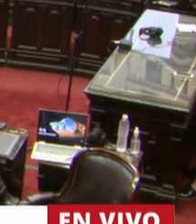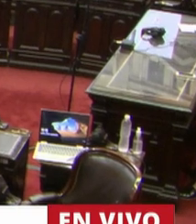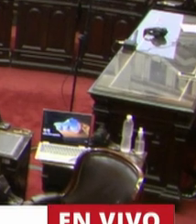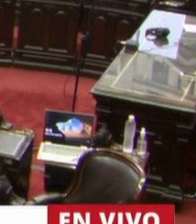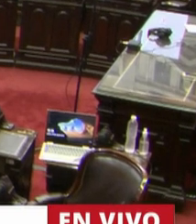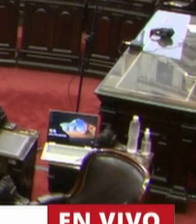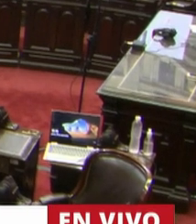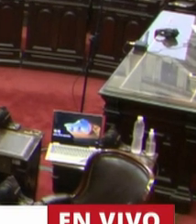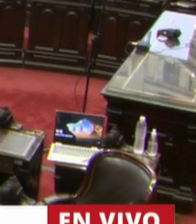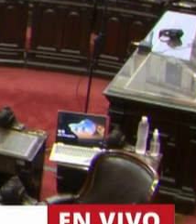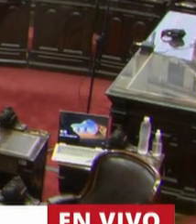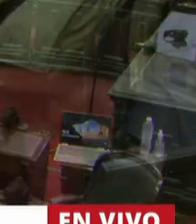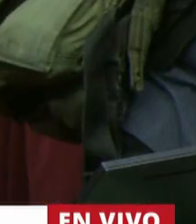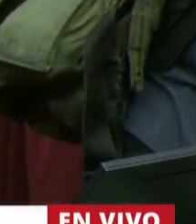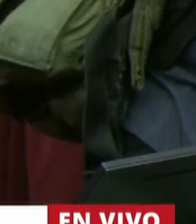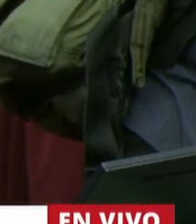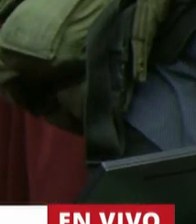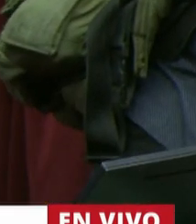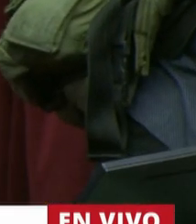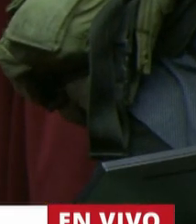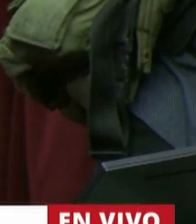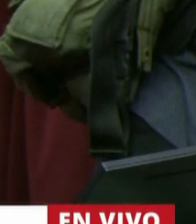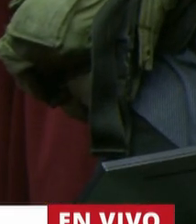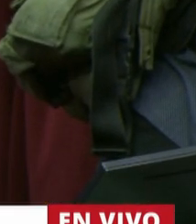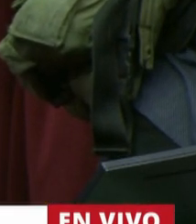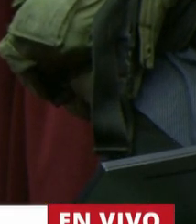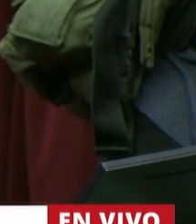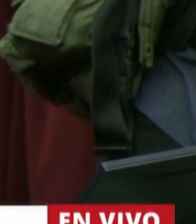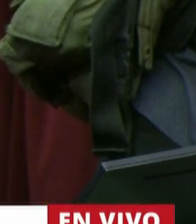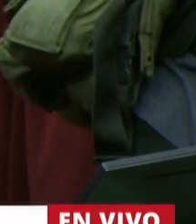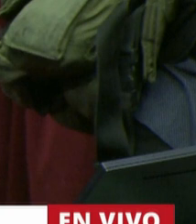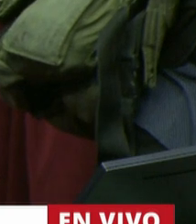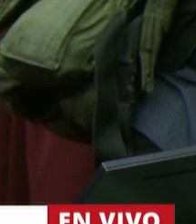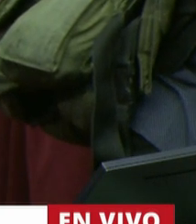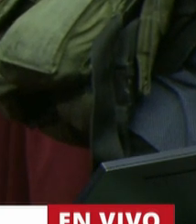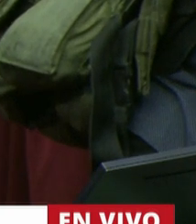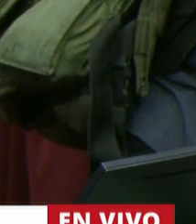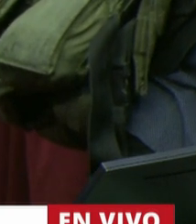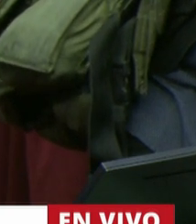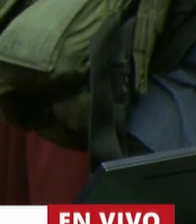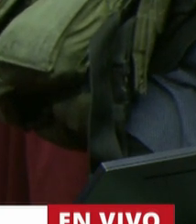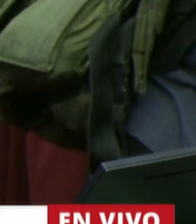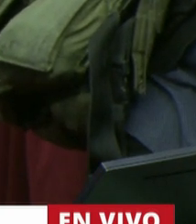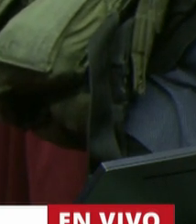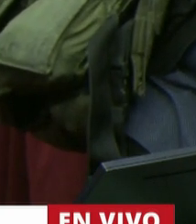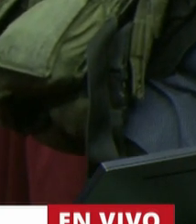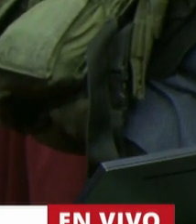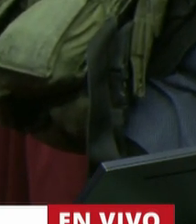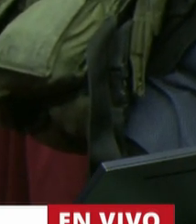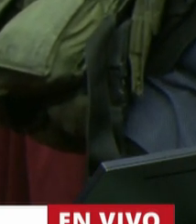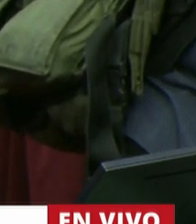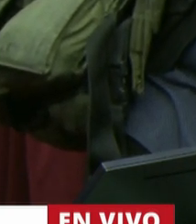número reglamentario invito al Señor diputado nacional por el Distrito electoral de la ciudad Autónoma de Buenos